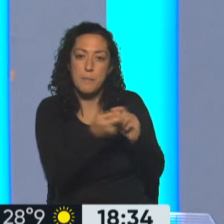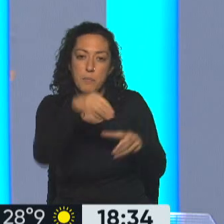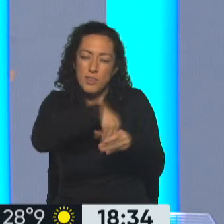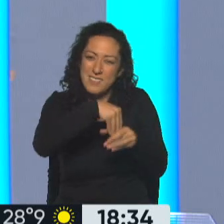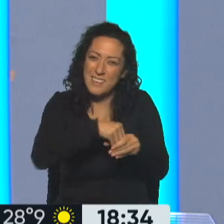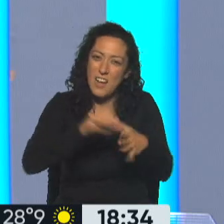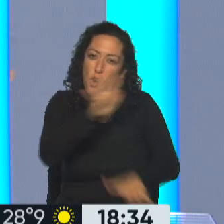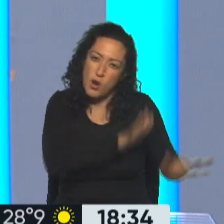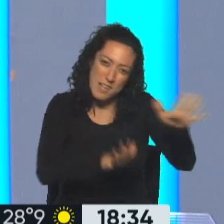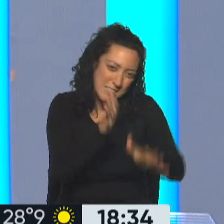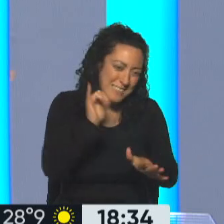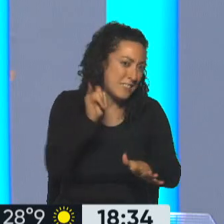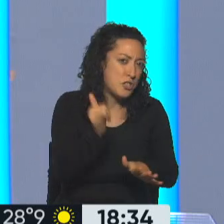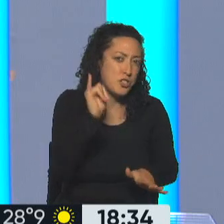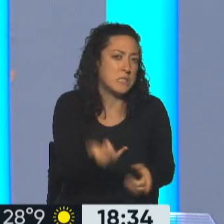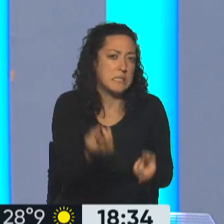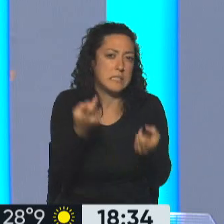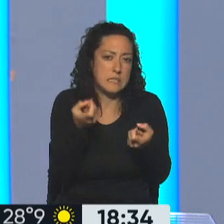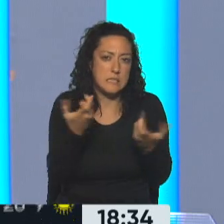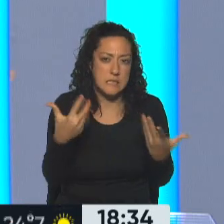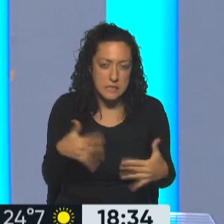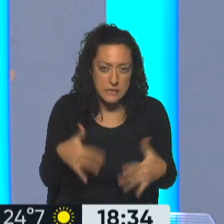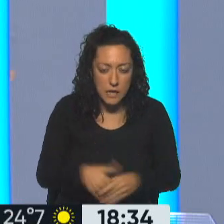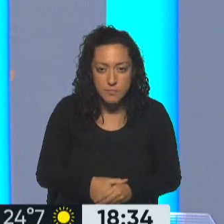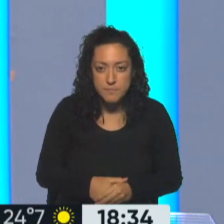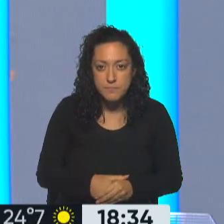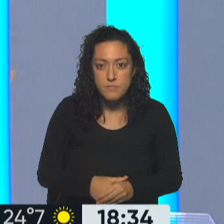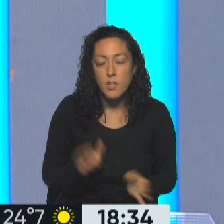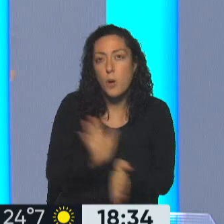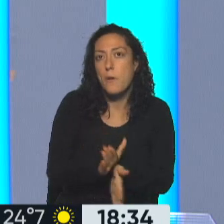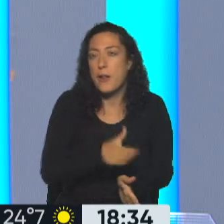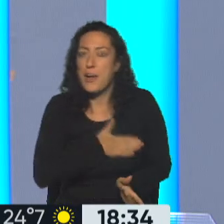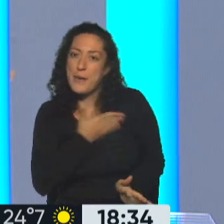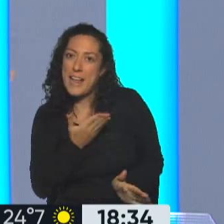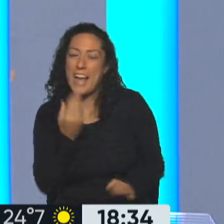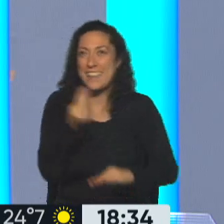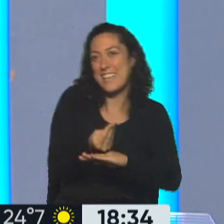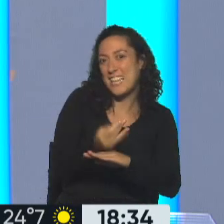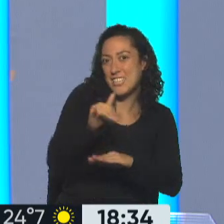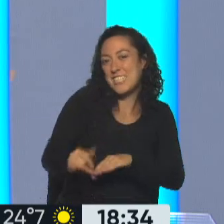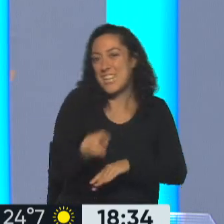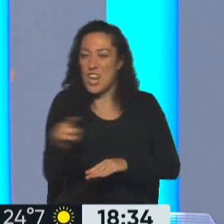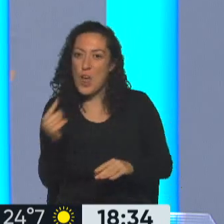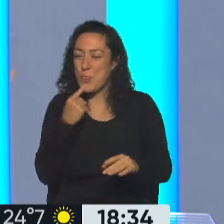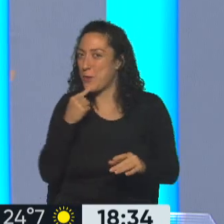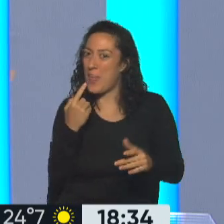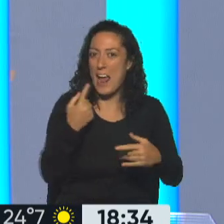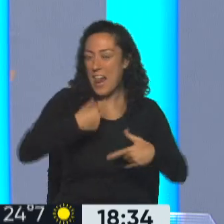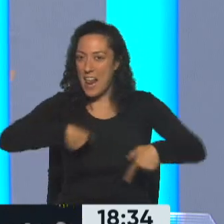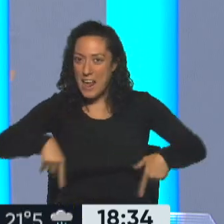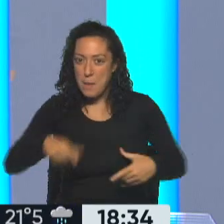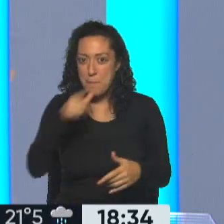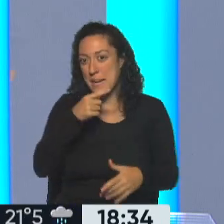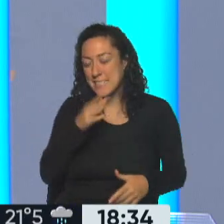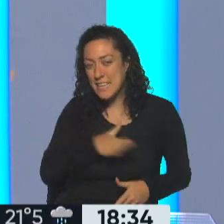Y de alguna manera ese intento de estirar esta novela de soy candidato no soy candidato no digo porque fue como